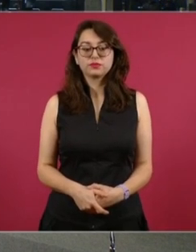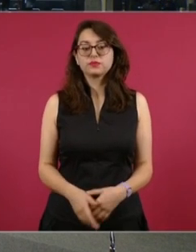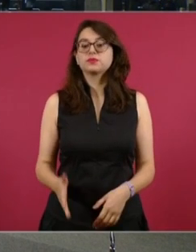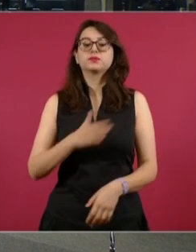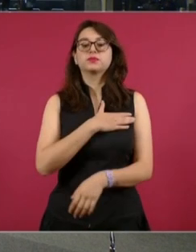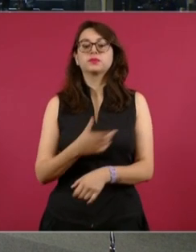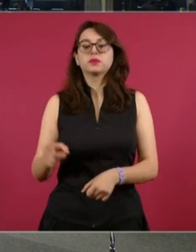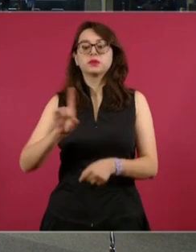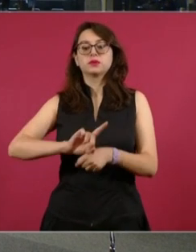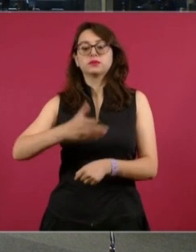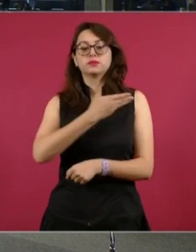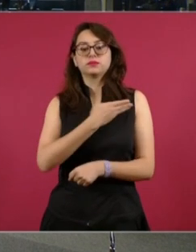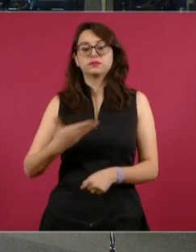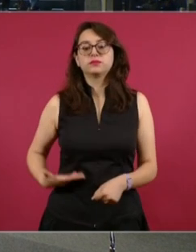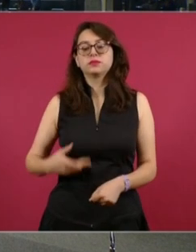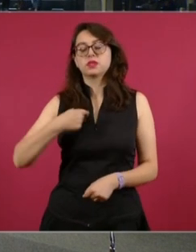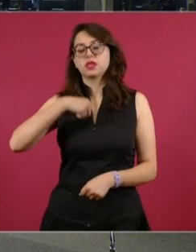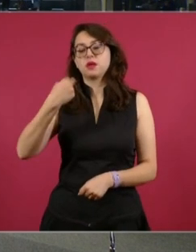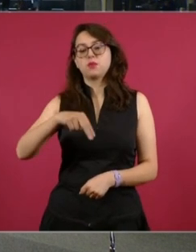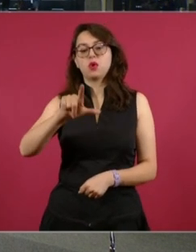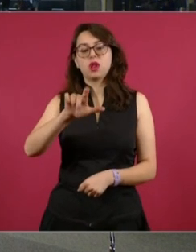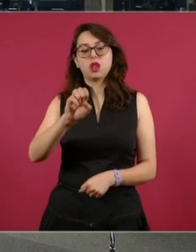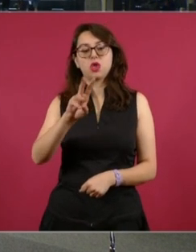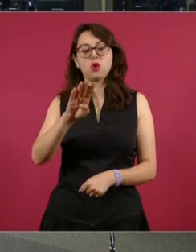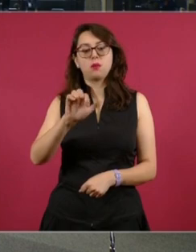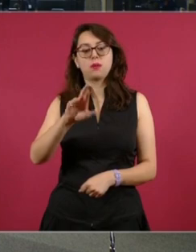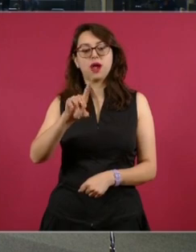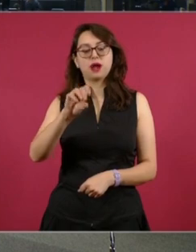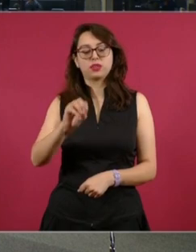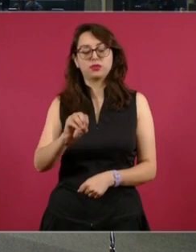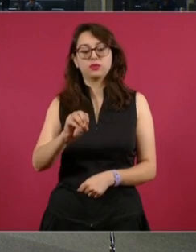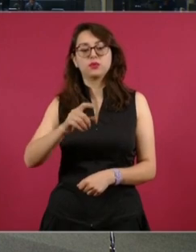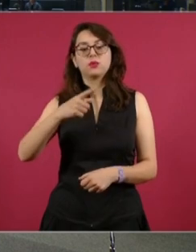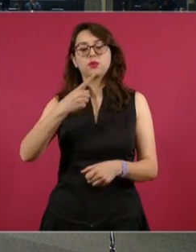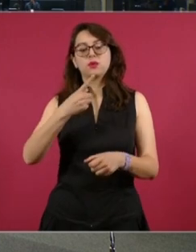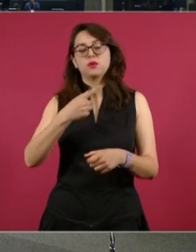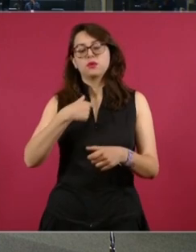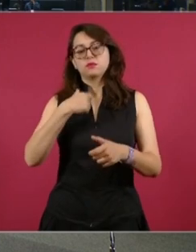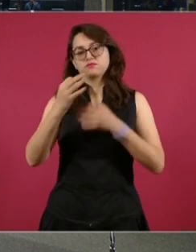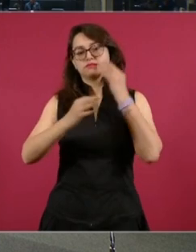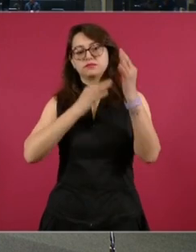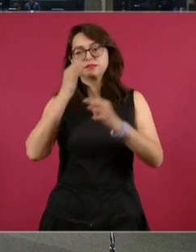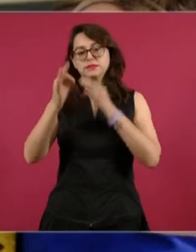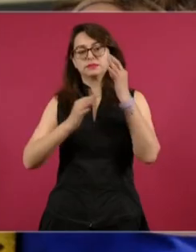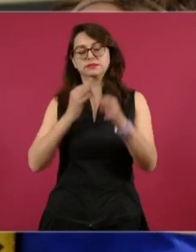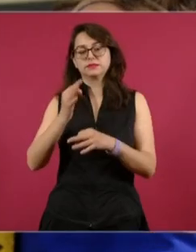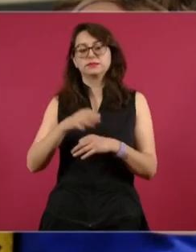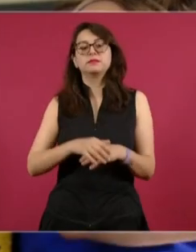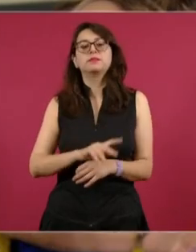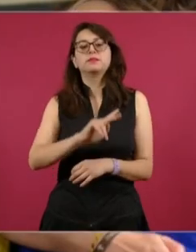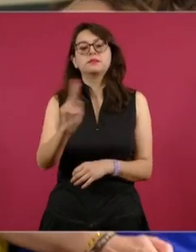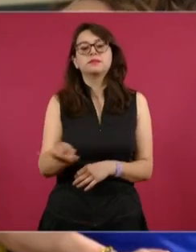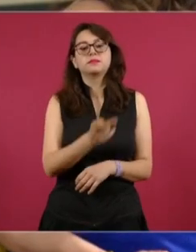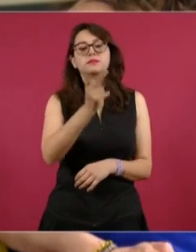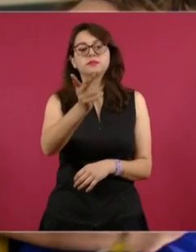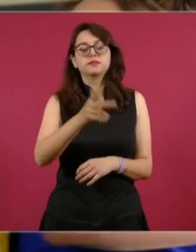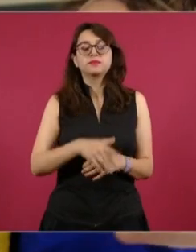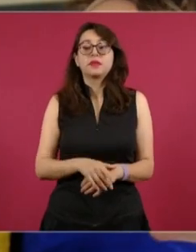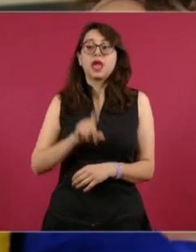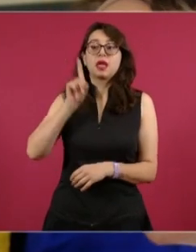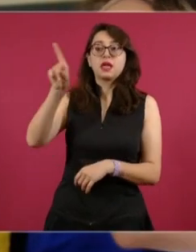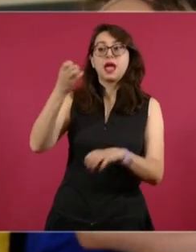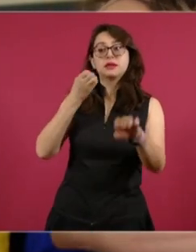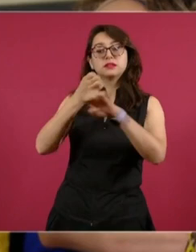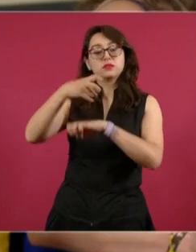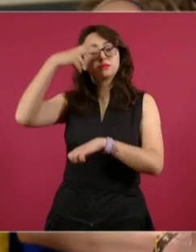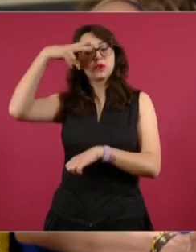Buen día, presidente. Leobardo Hernández, de Diario Portal. En primer lugar, plantear que el presidente del Tribunal Superior del Estado de México